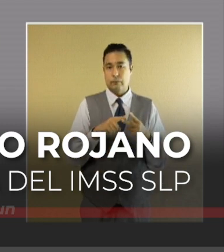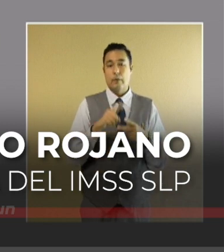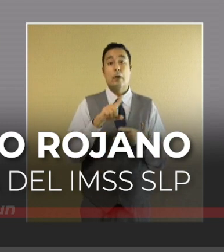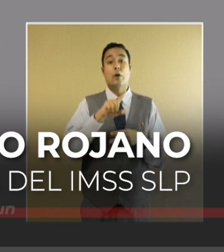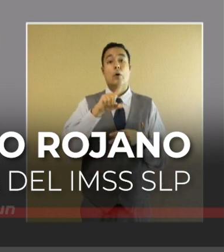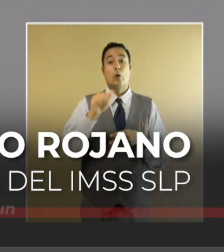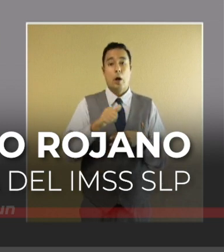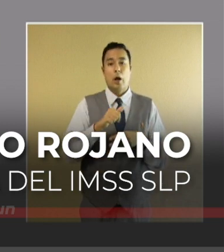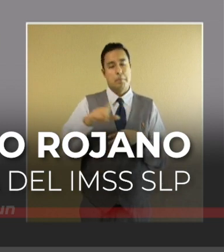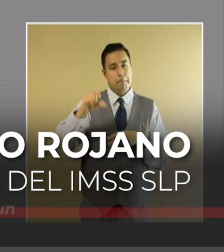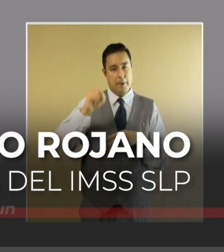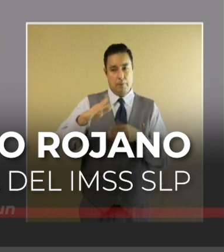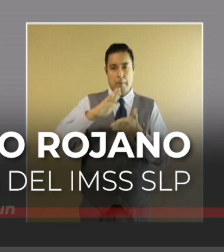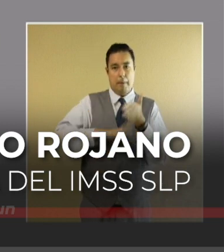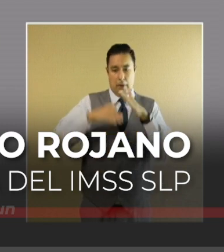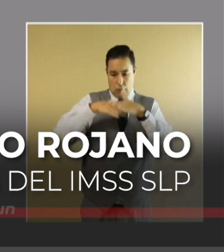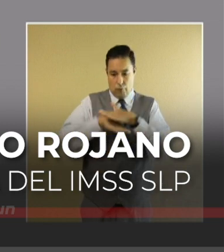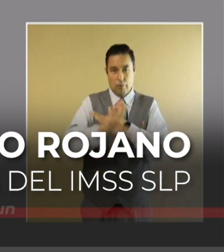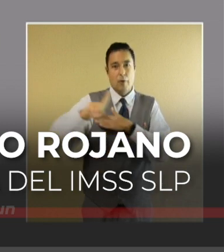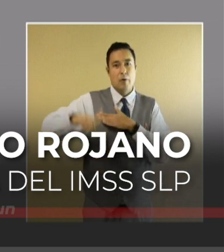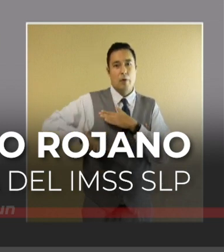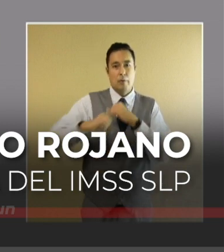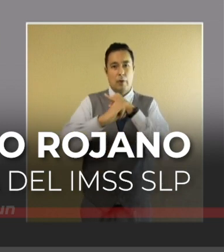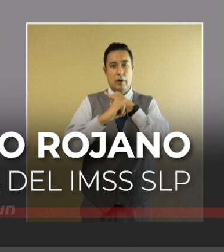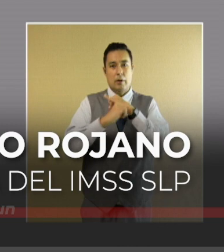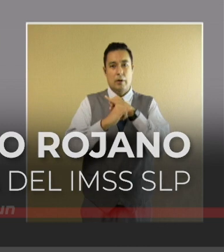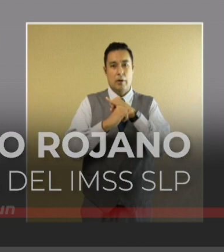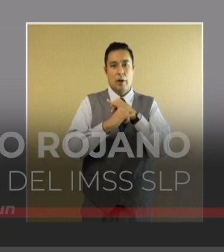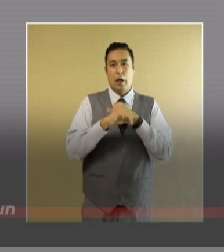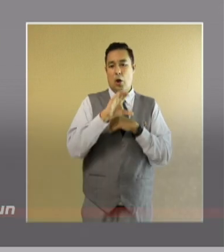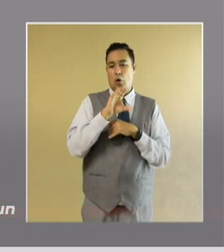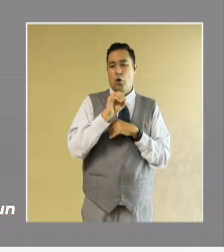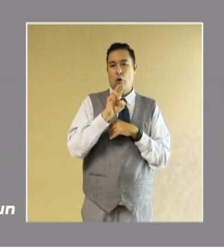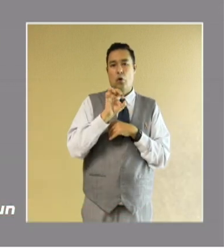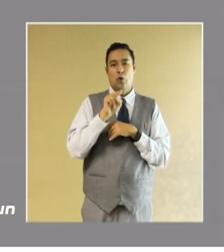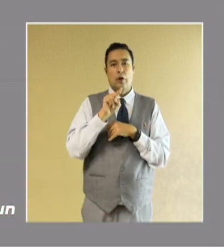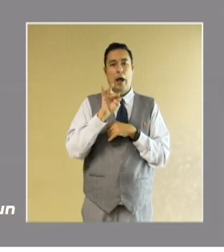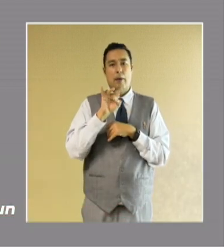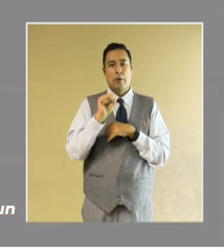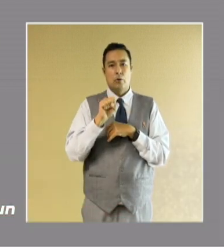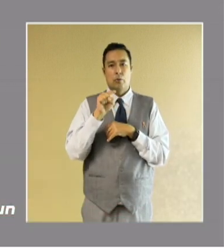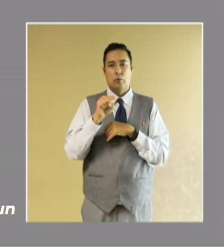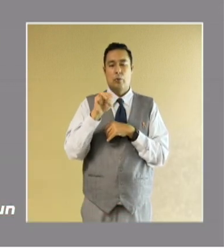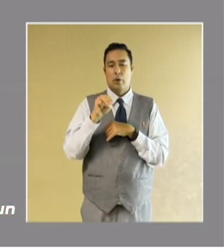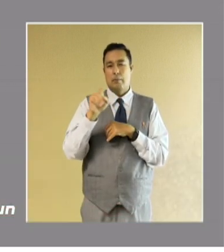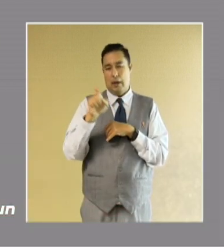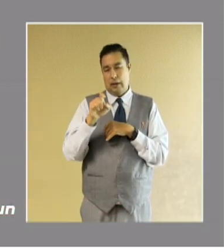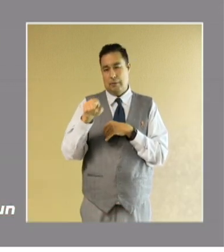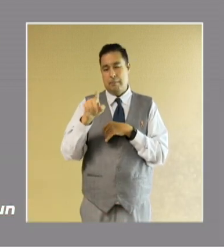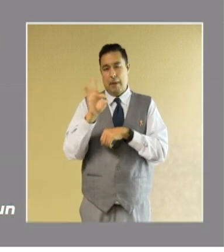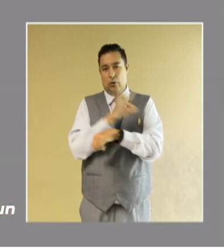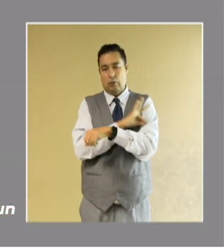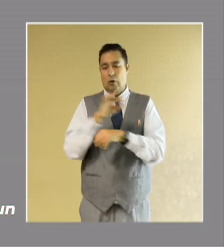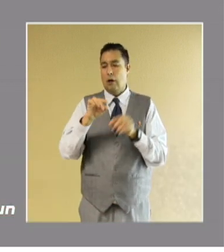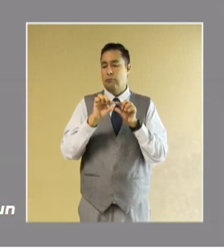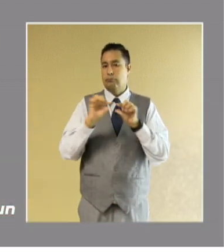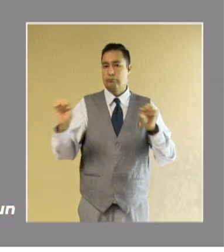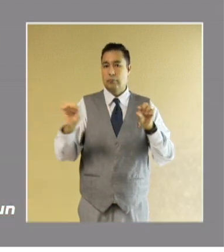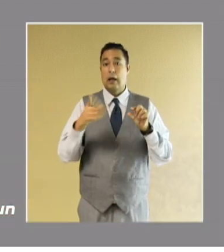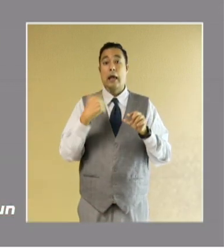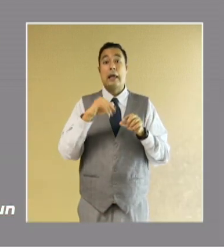portal del gobierno federal que está en coreano virus punto gob.mx vacunación cobit la identificación oficial con